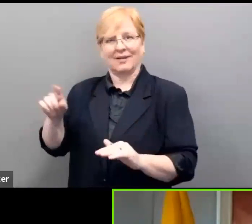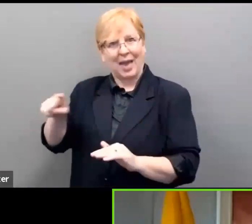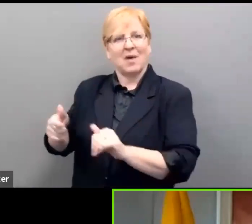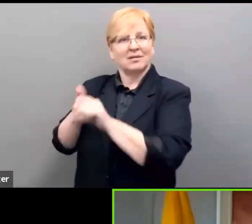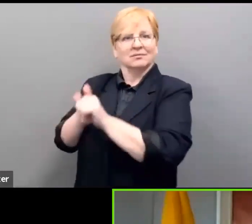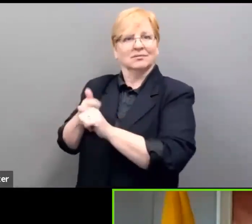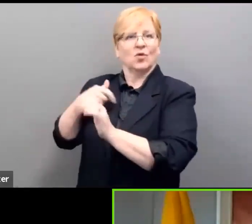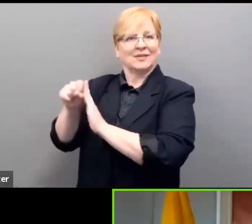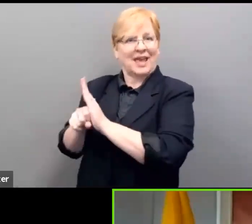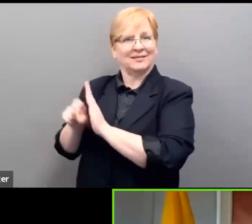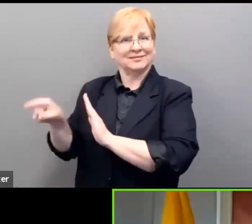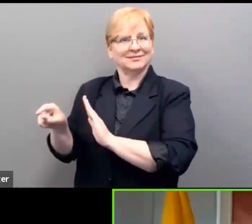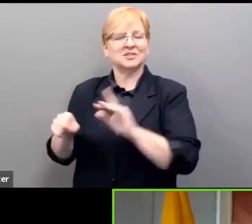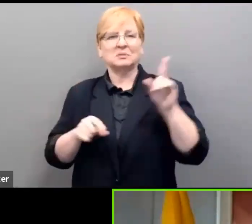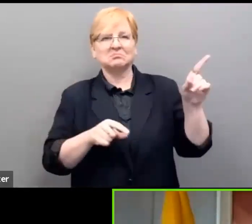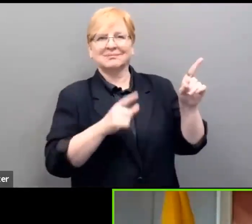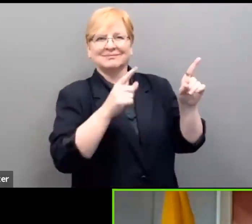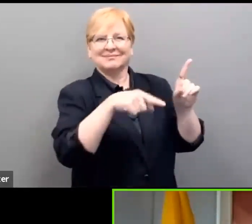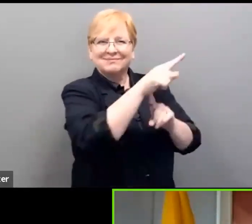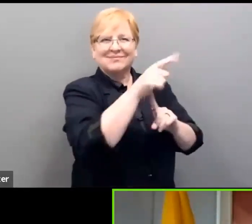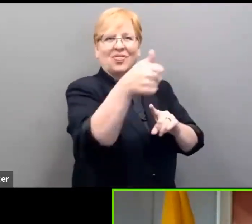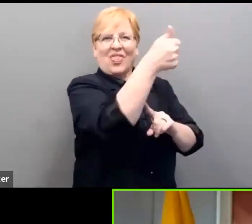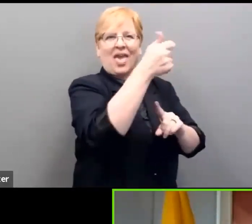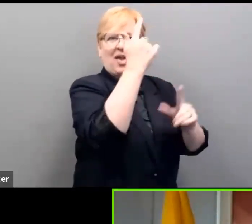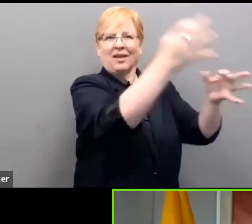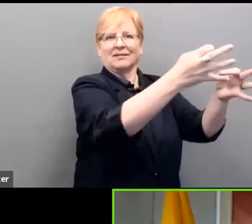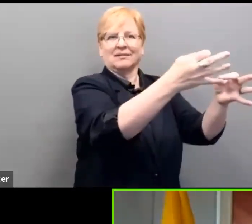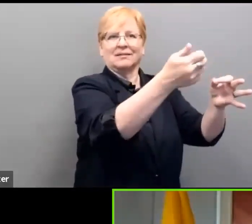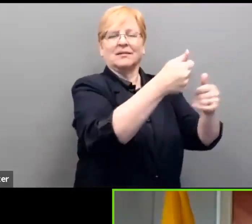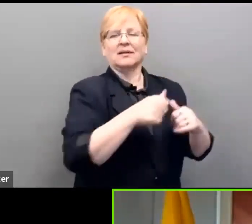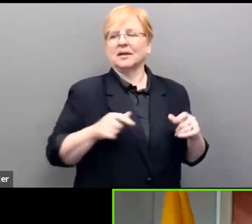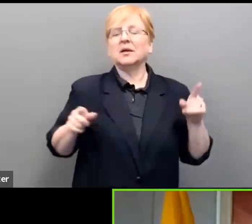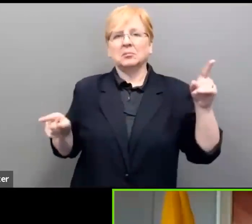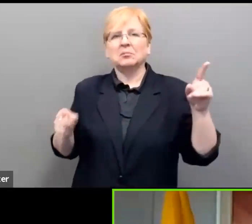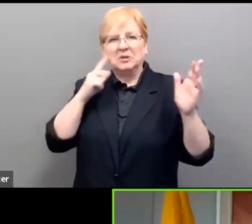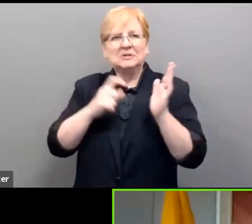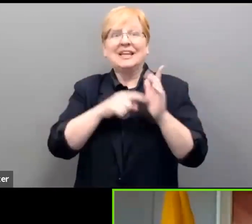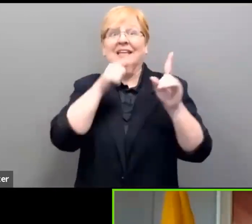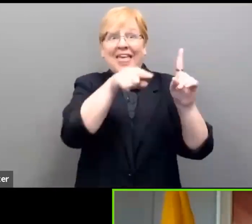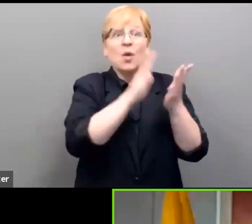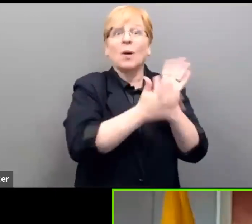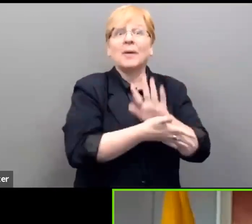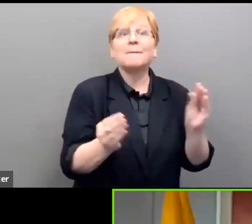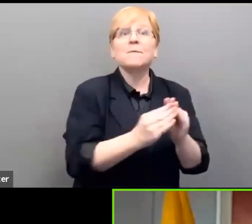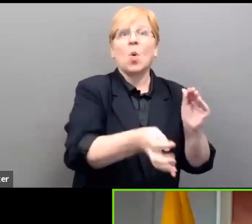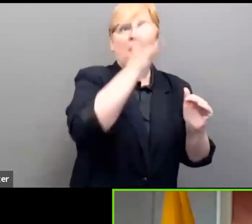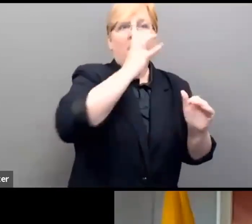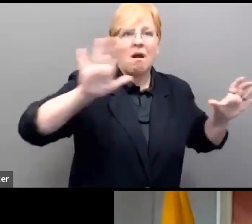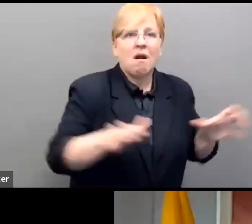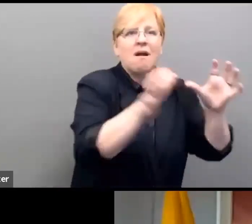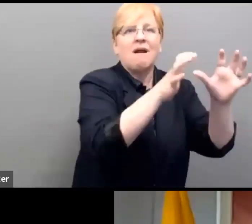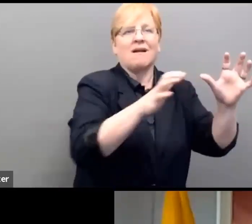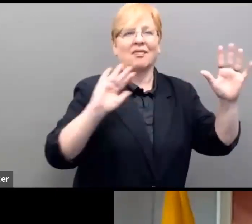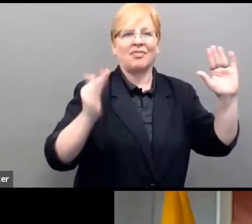Es diferente a las escuelas públicas donde tenemos la carga de proteger a menores de edad, pero yo creo que ellos sí